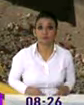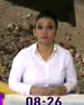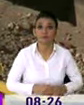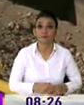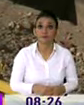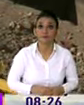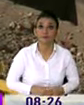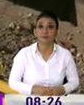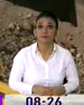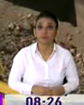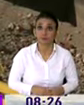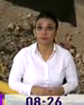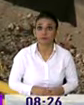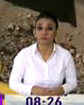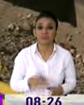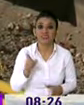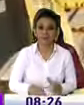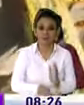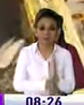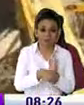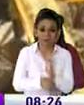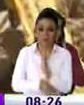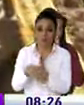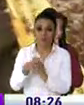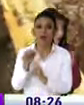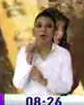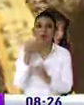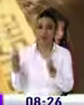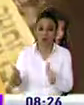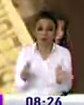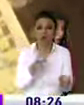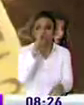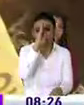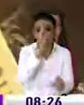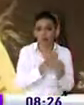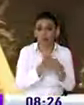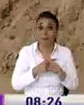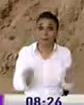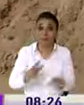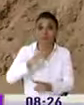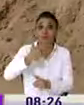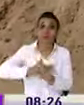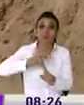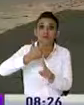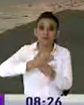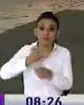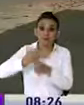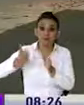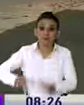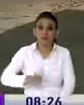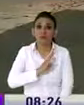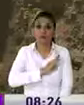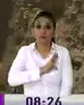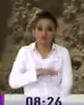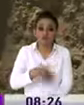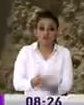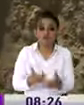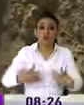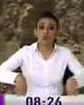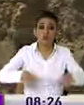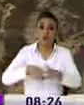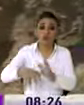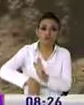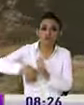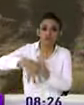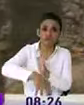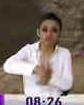objetivo era la colocación de bombas de agua. La versión de los vecinos es que hace 3 meses, trabajadores municipales llegaron al sector y excavaron